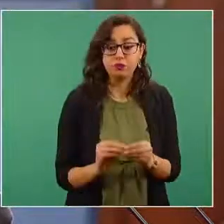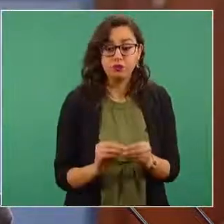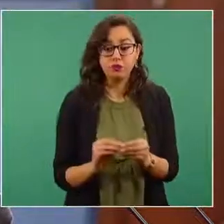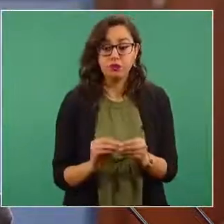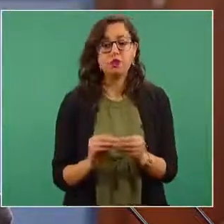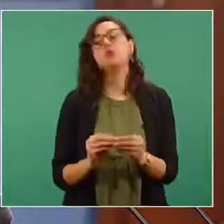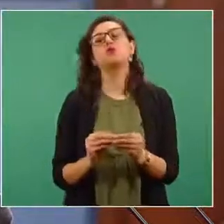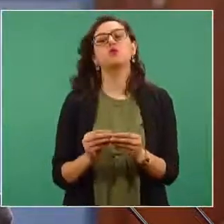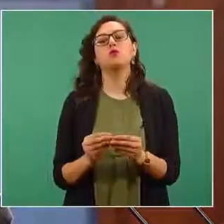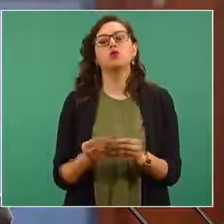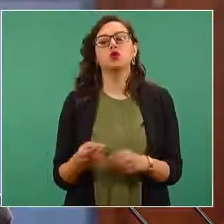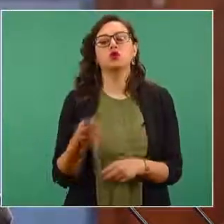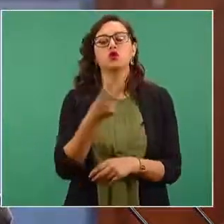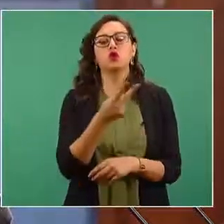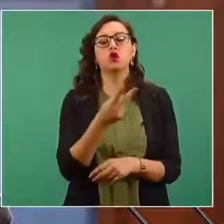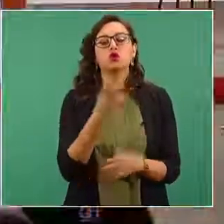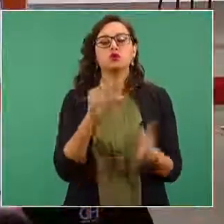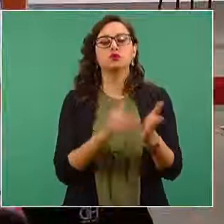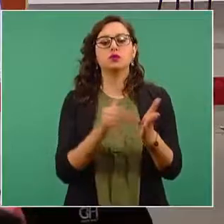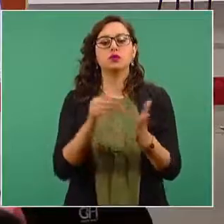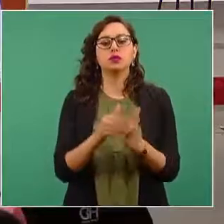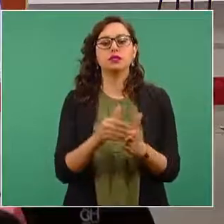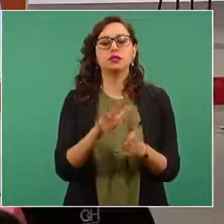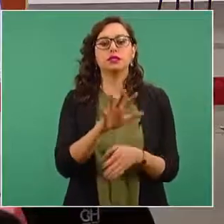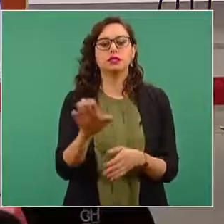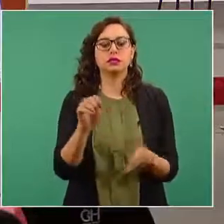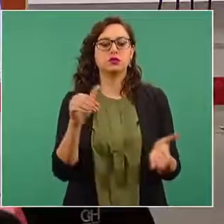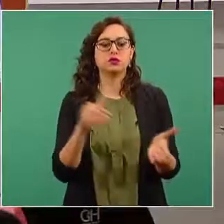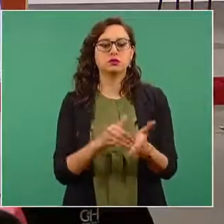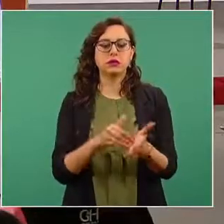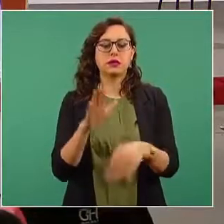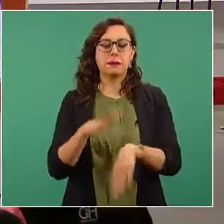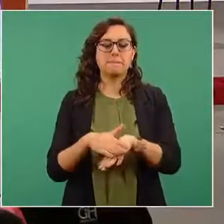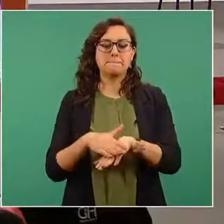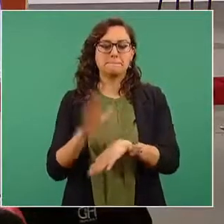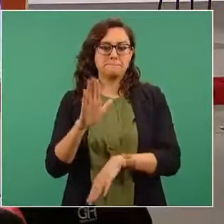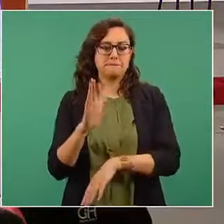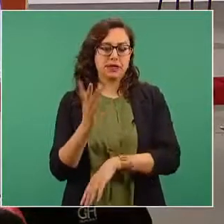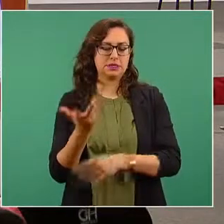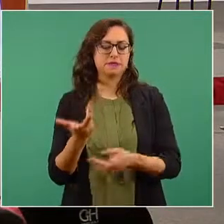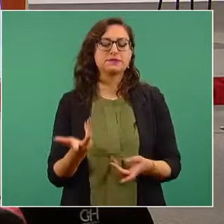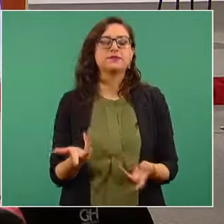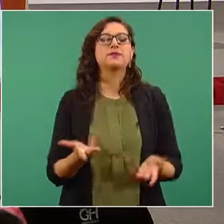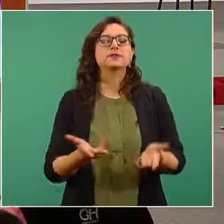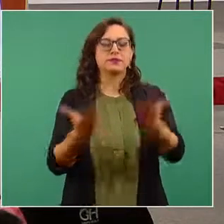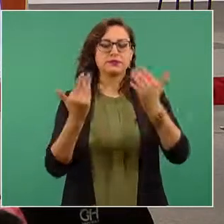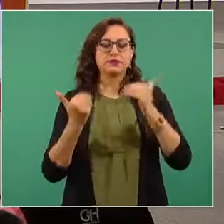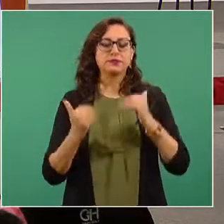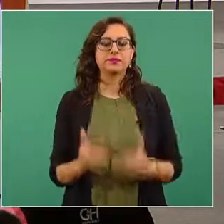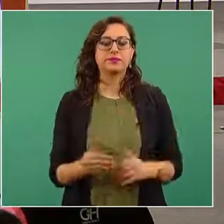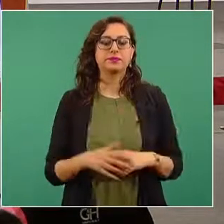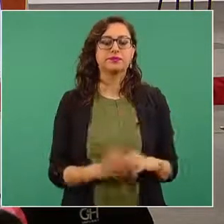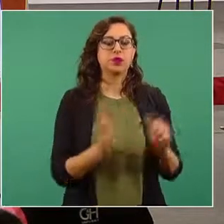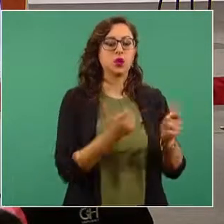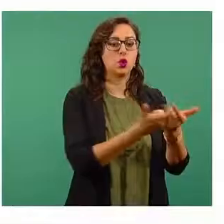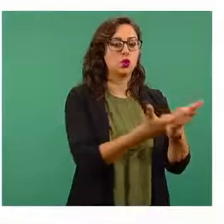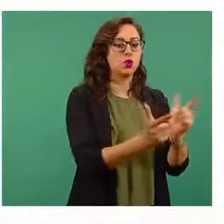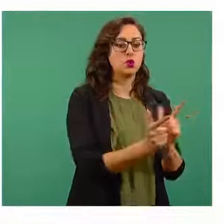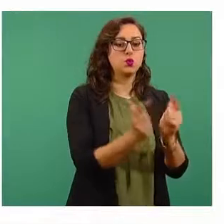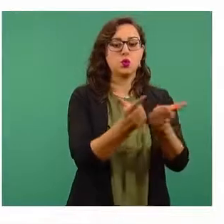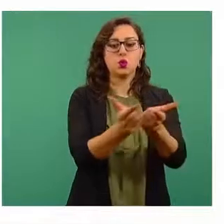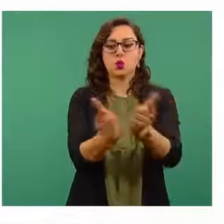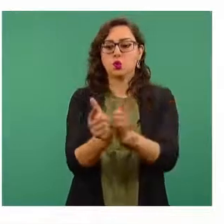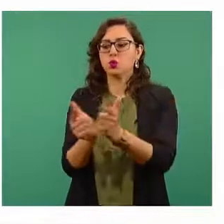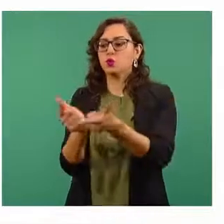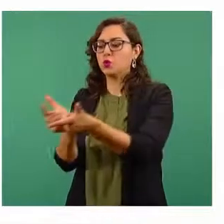2.500.000 del total de dosis aplicadas. La siguiente, por favor. Siendo así que los esquemas de vacunación, de acuerdo a